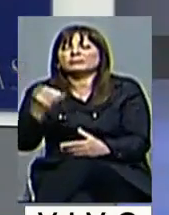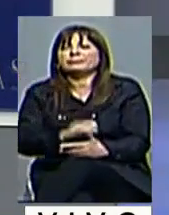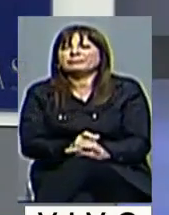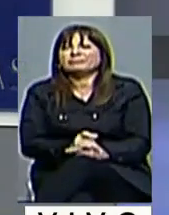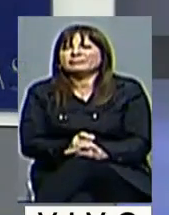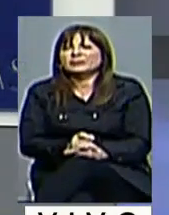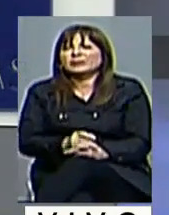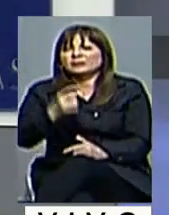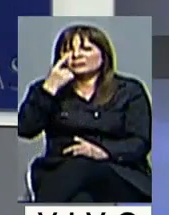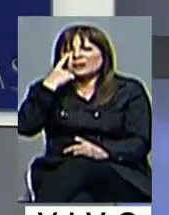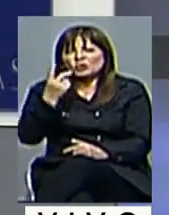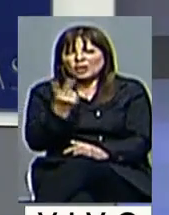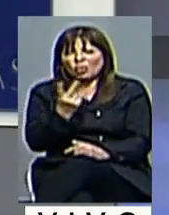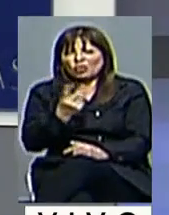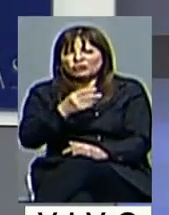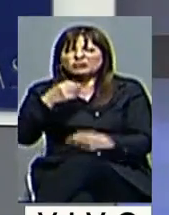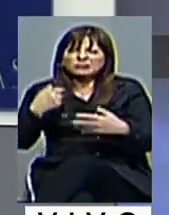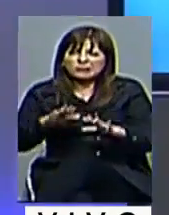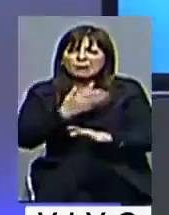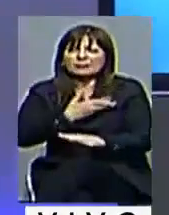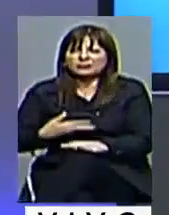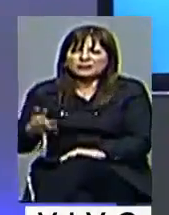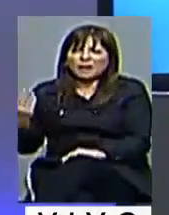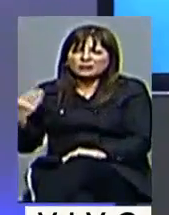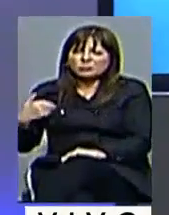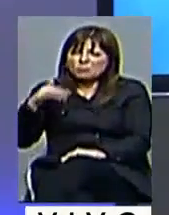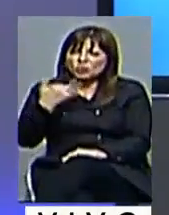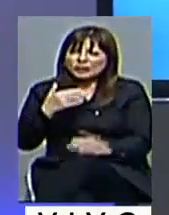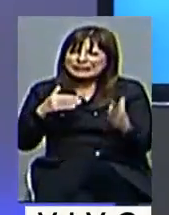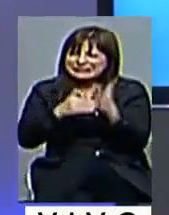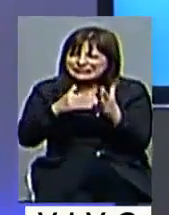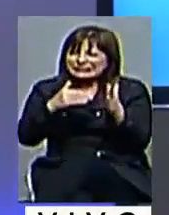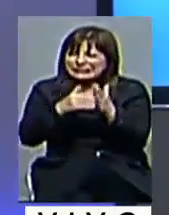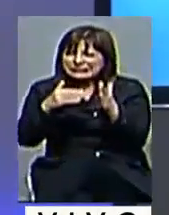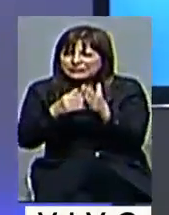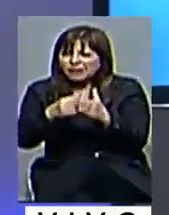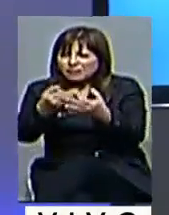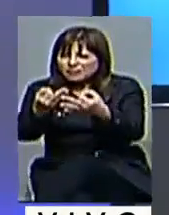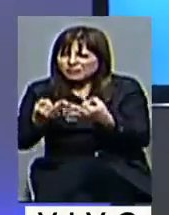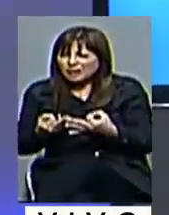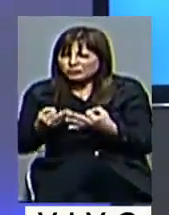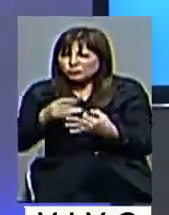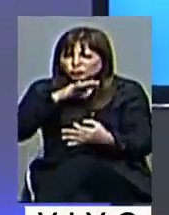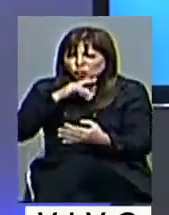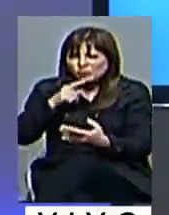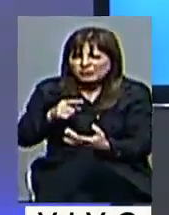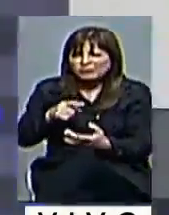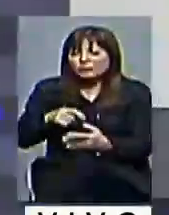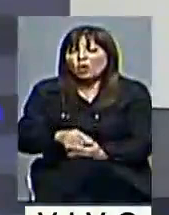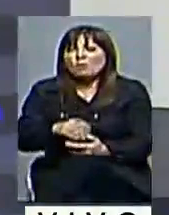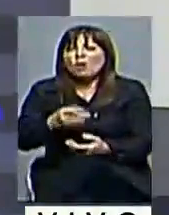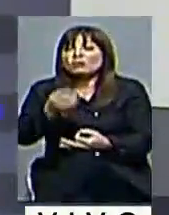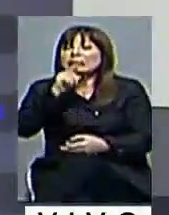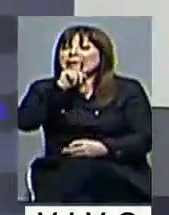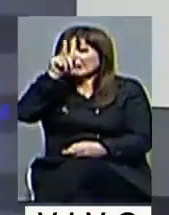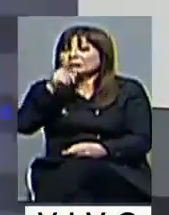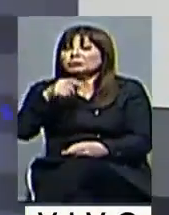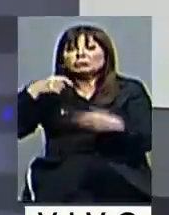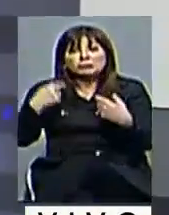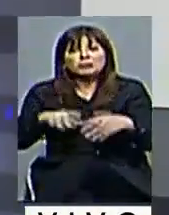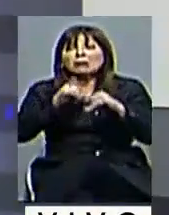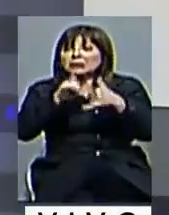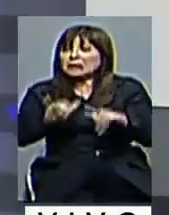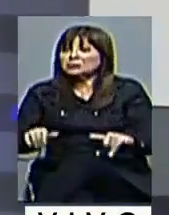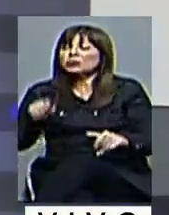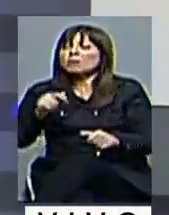Piñera. Ahora, se nota que los dos han sido presidentes, claro, y lo importante que es la transición con números, con datos. Si se instala como tradición, a mi juicio, es una muy buena idea. Sí, si no, es